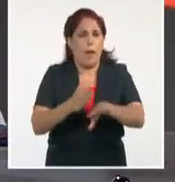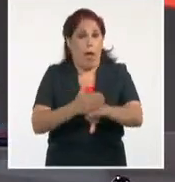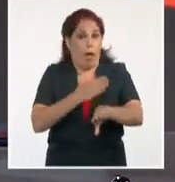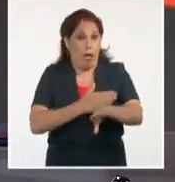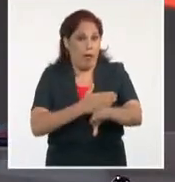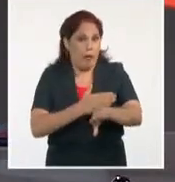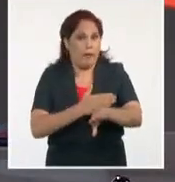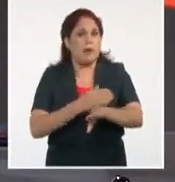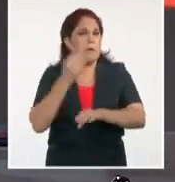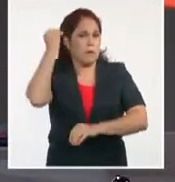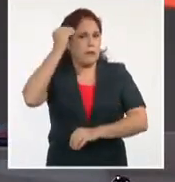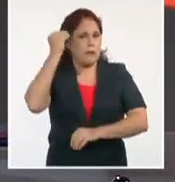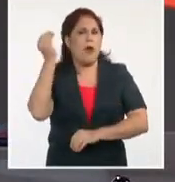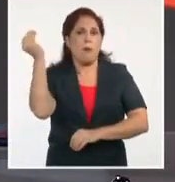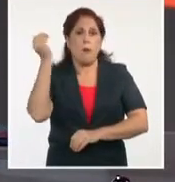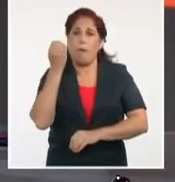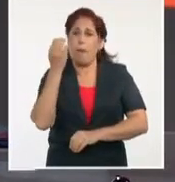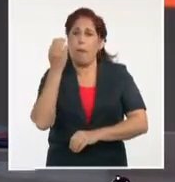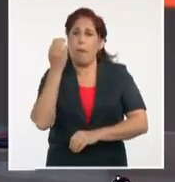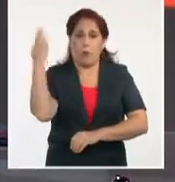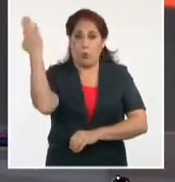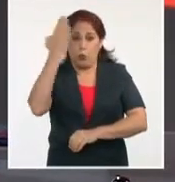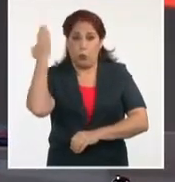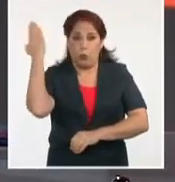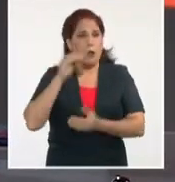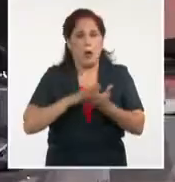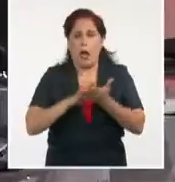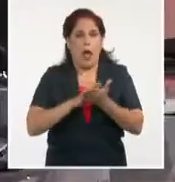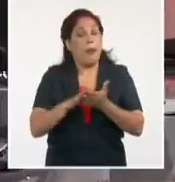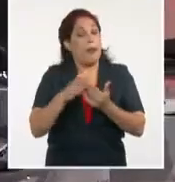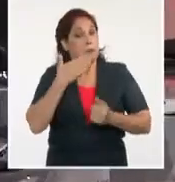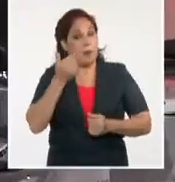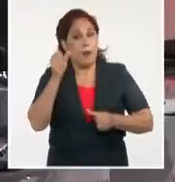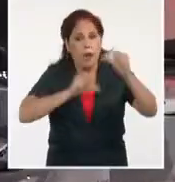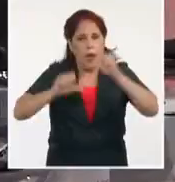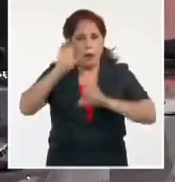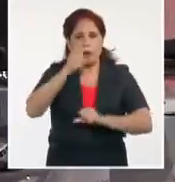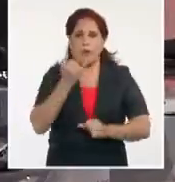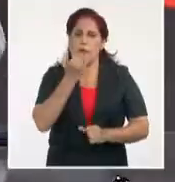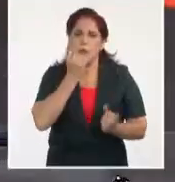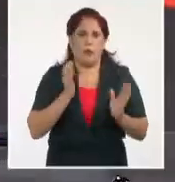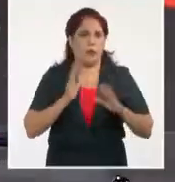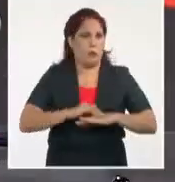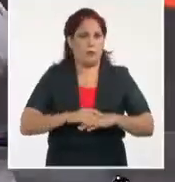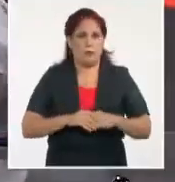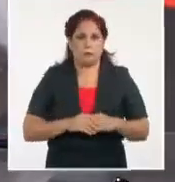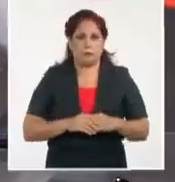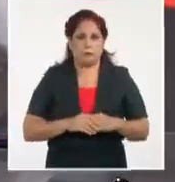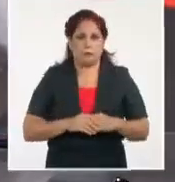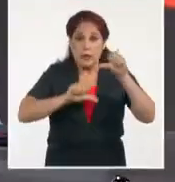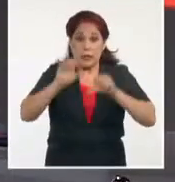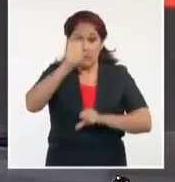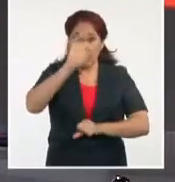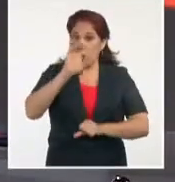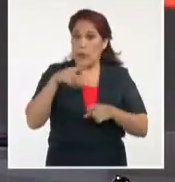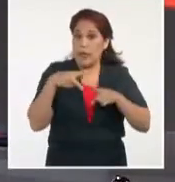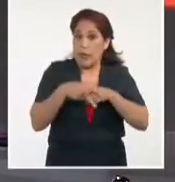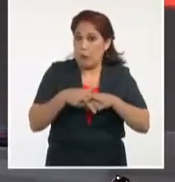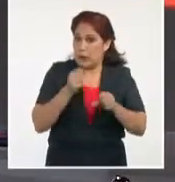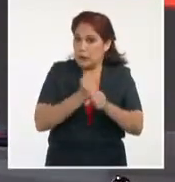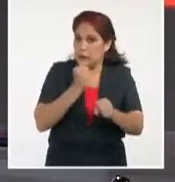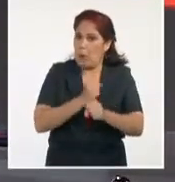se pensaba que se iba a hacer. Los laboratorios no tuvieron ninguna dificultad. Los laboratorios no interrumpieron su